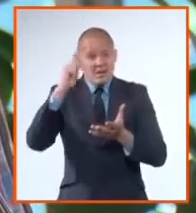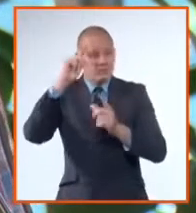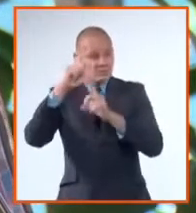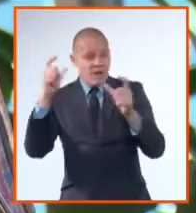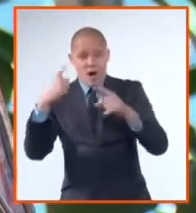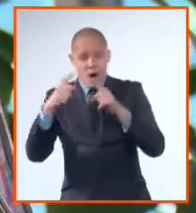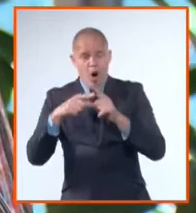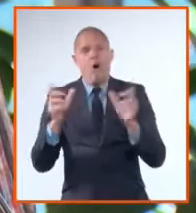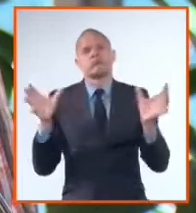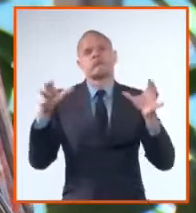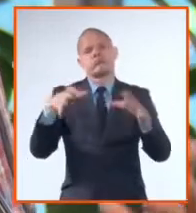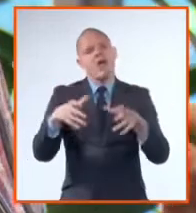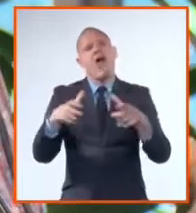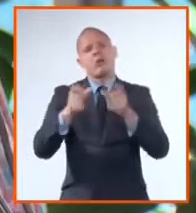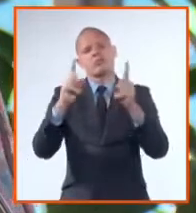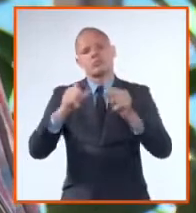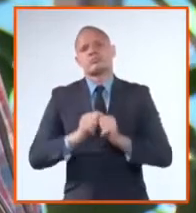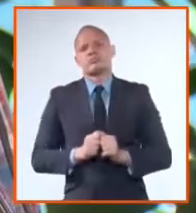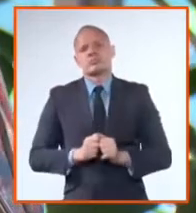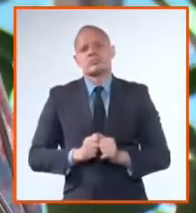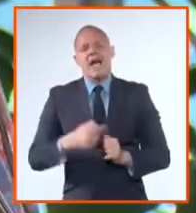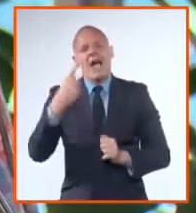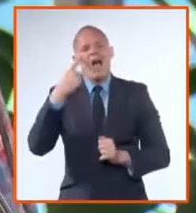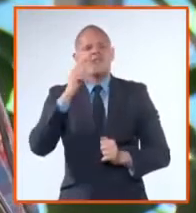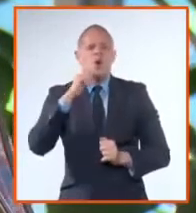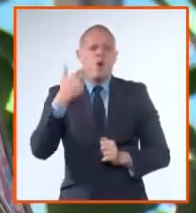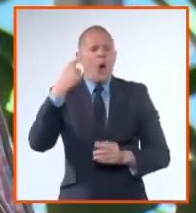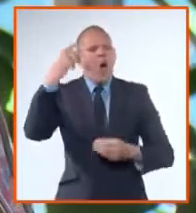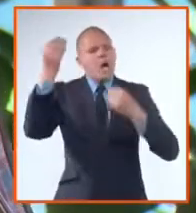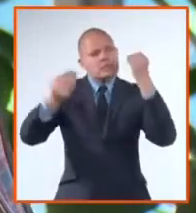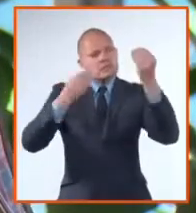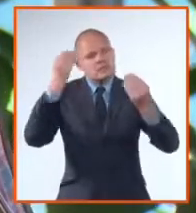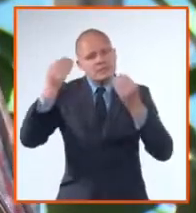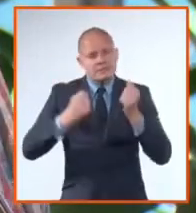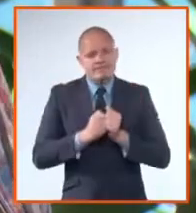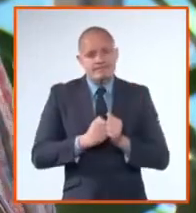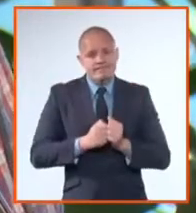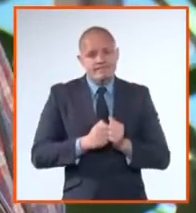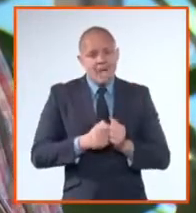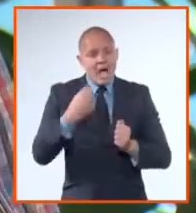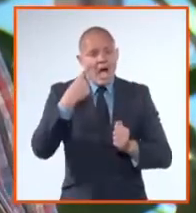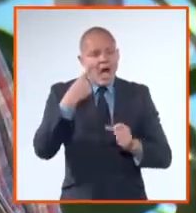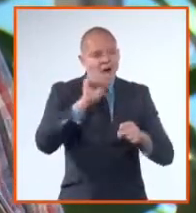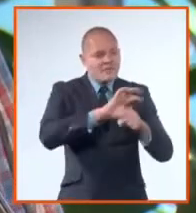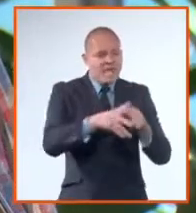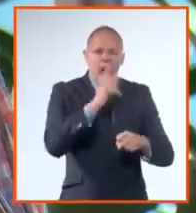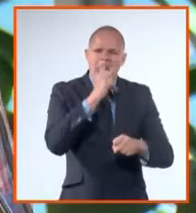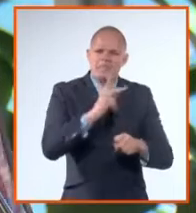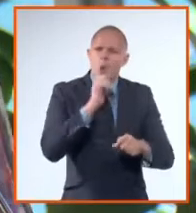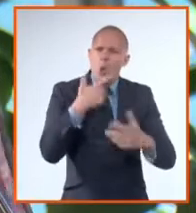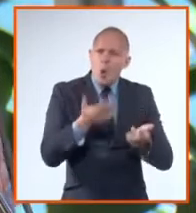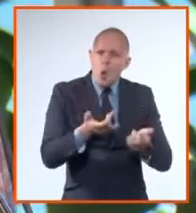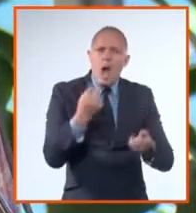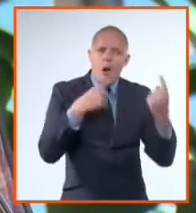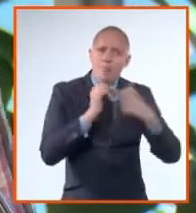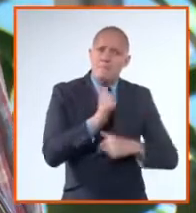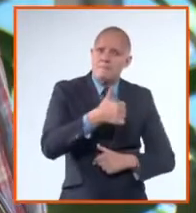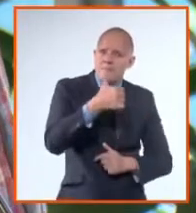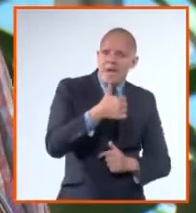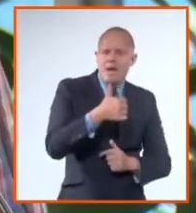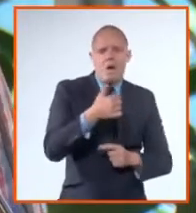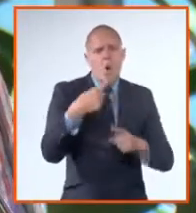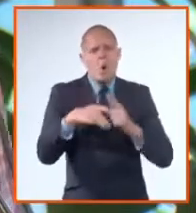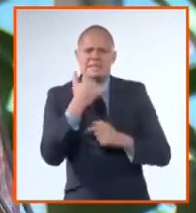mecanismos que hay que tener listos para la próxima pandemia. Que muchos serán para la pandemia, para el dengue, que es endémico, serán para el manejo general de la información de